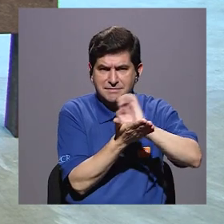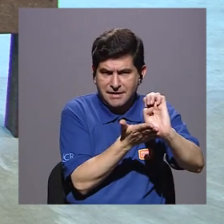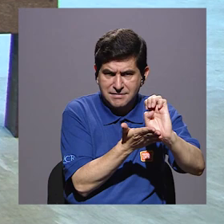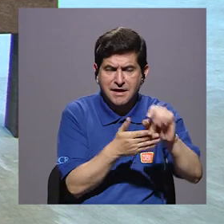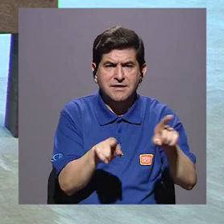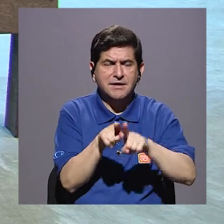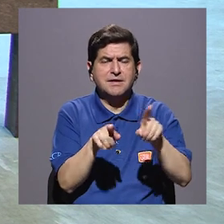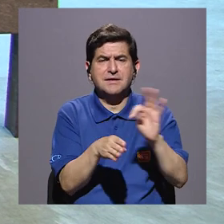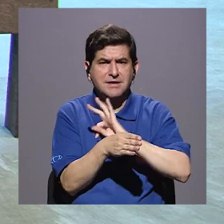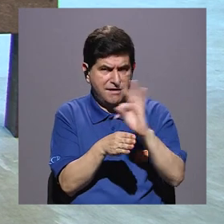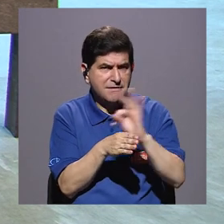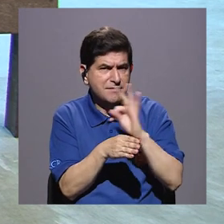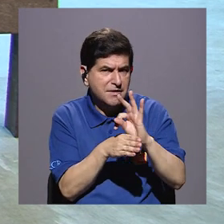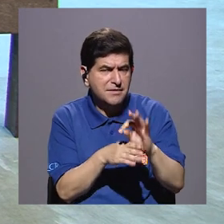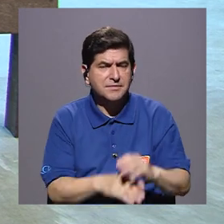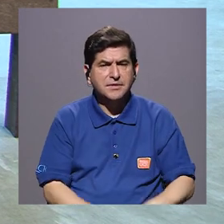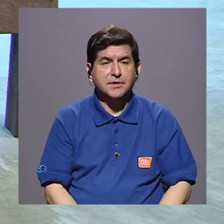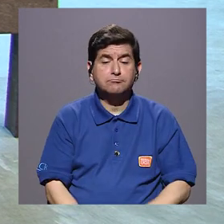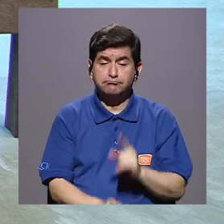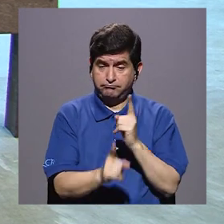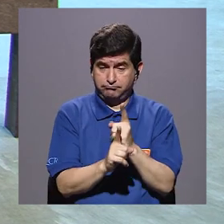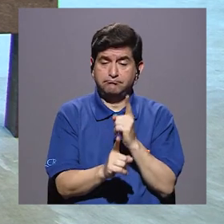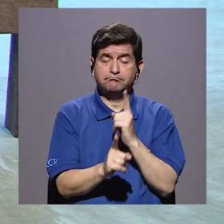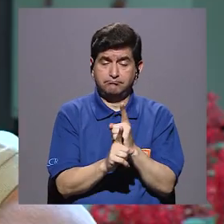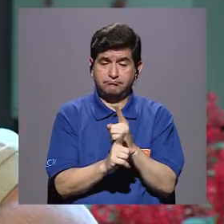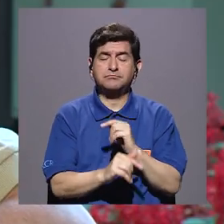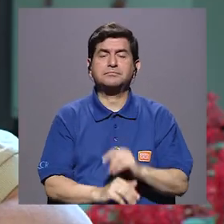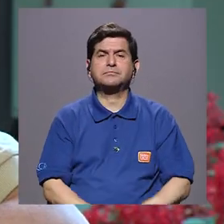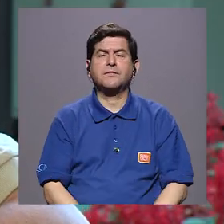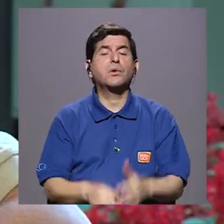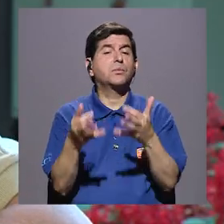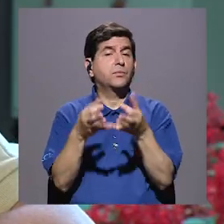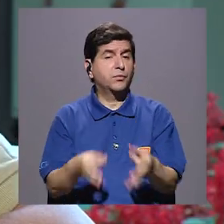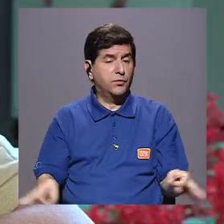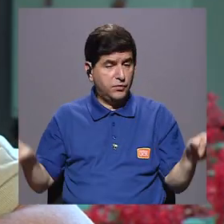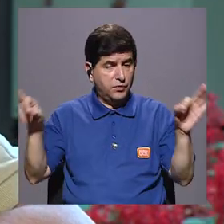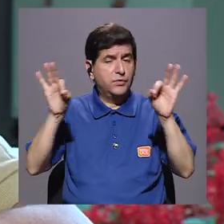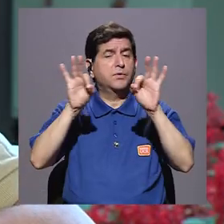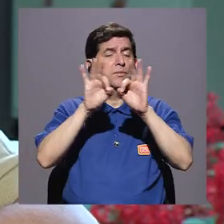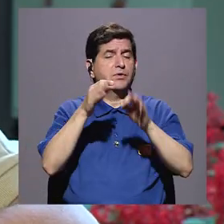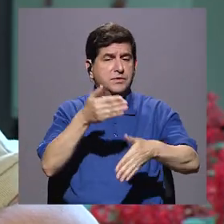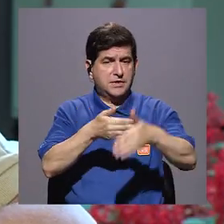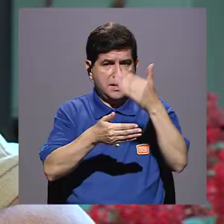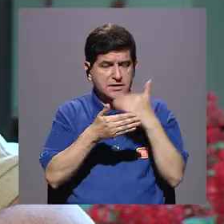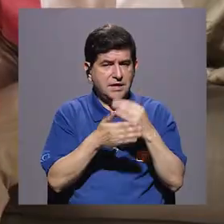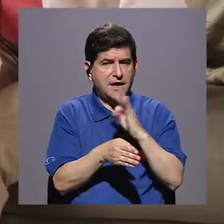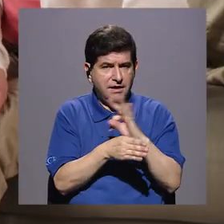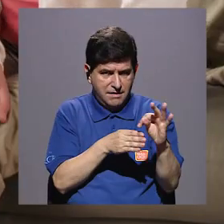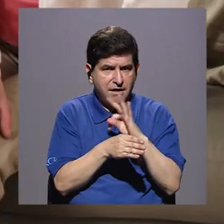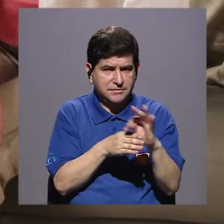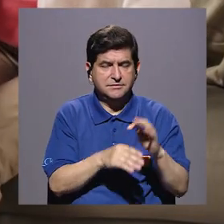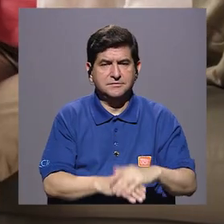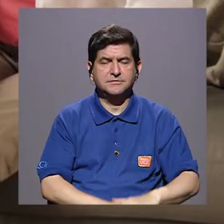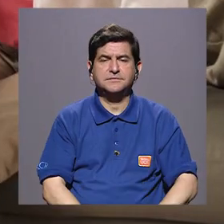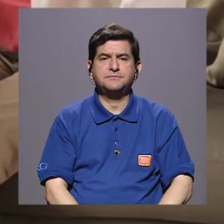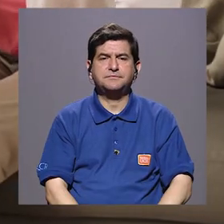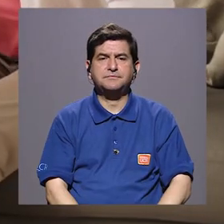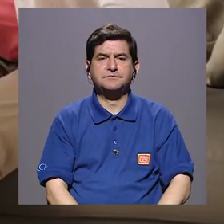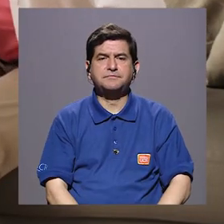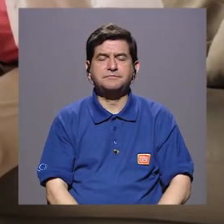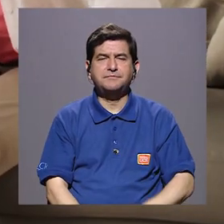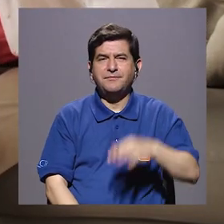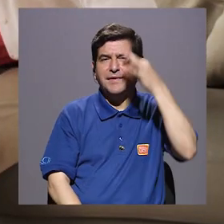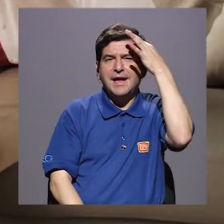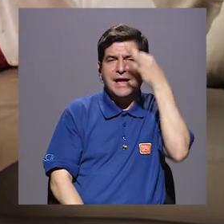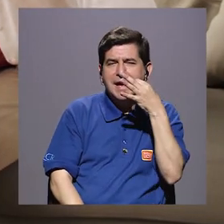¿Y se puede hacer para tratamiento también? Es correcto. Algo muy importante acá, antes de entrar al tratamiento, es